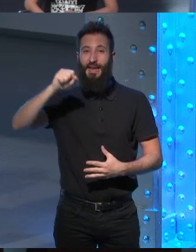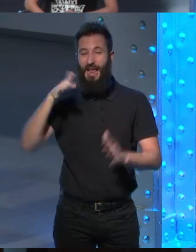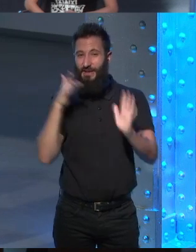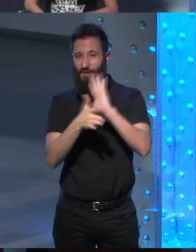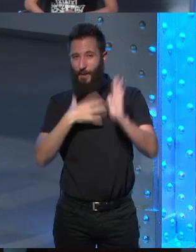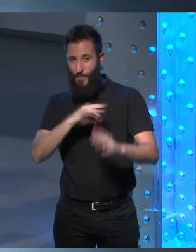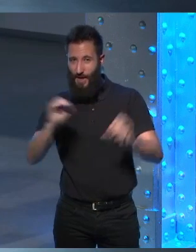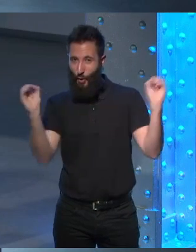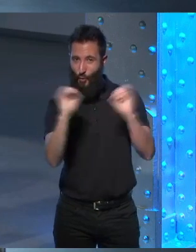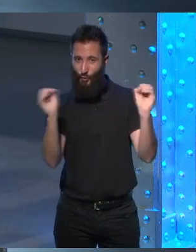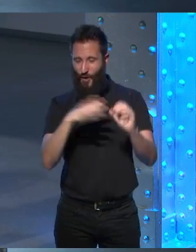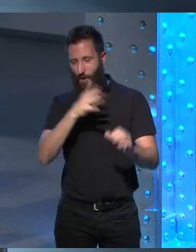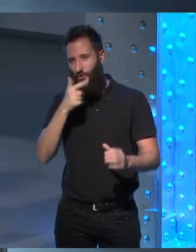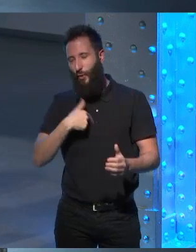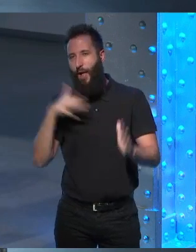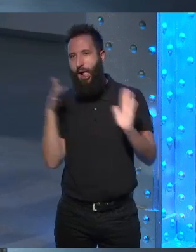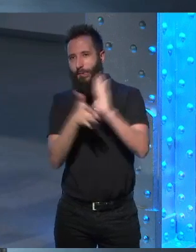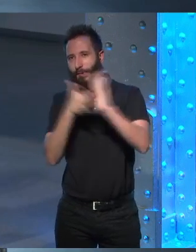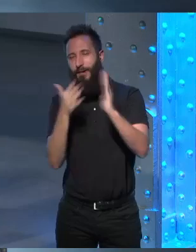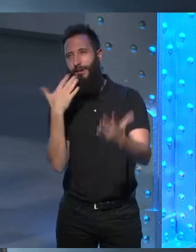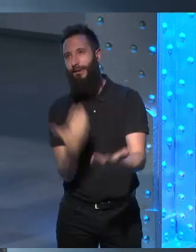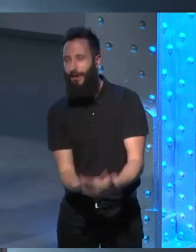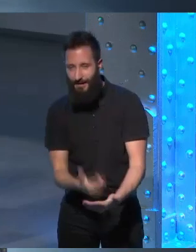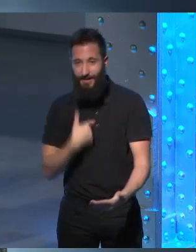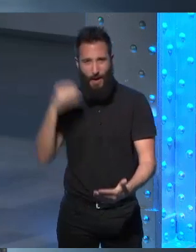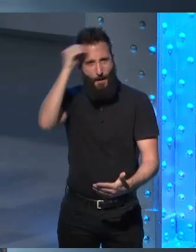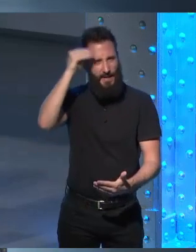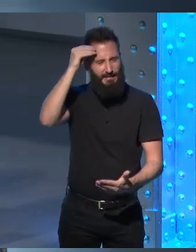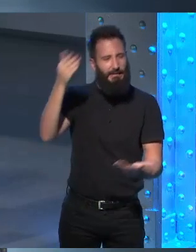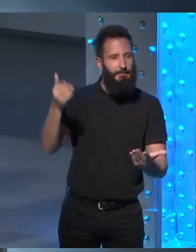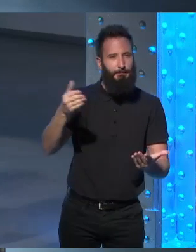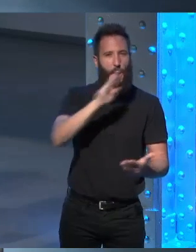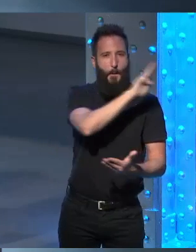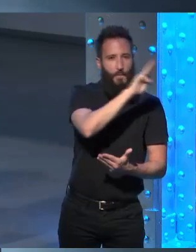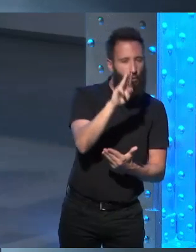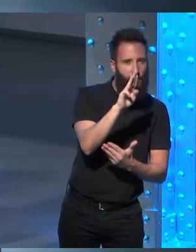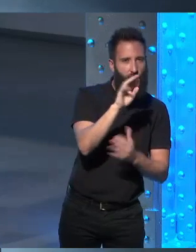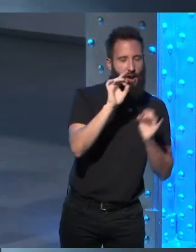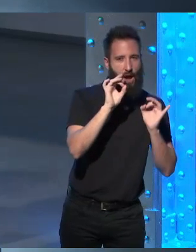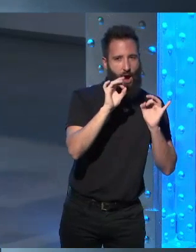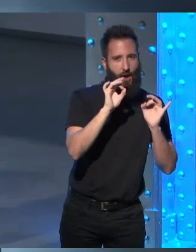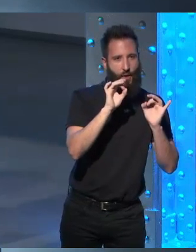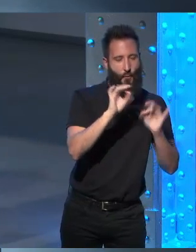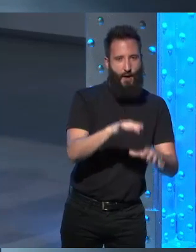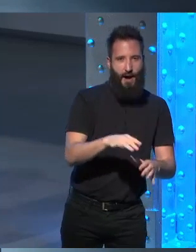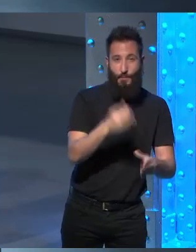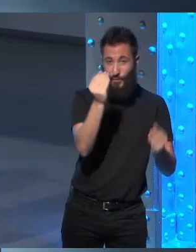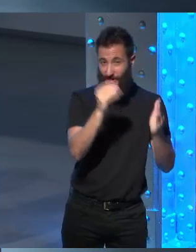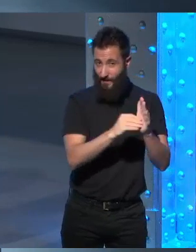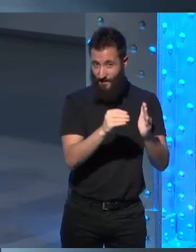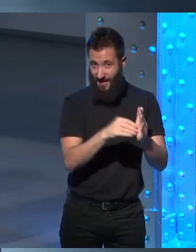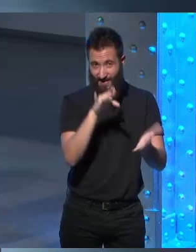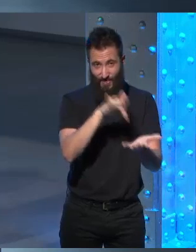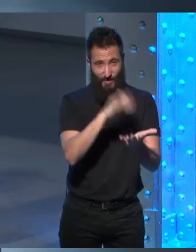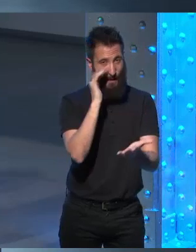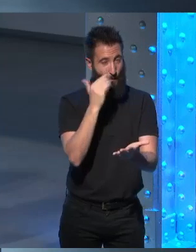buscadlo en Google porque me da bochorno explicarlo, pero ¿vosotros qué pensáis? Porque claro, el PowerPoint es precisamente muchas veces es la prueba